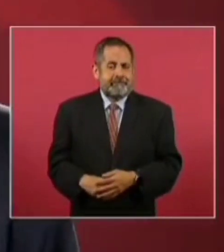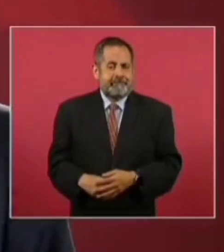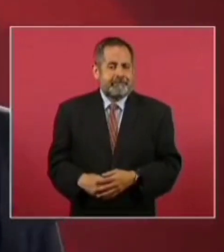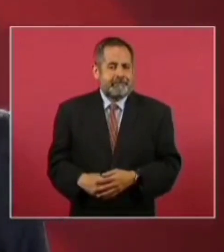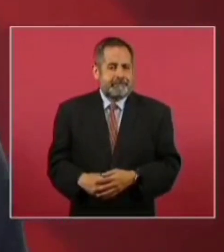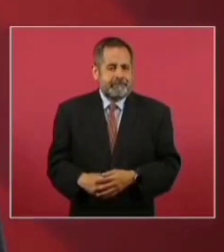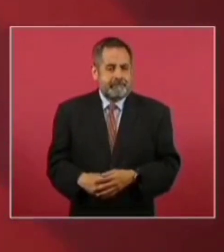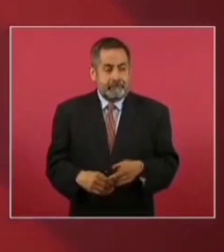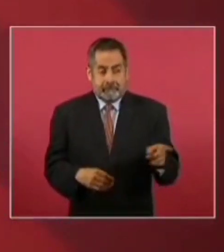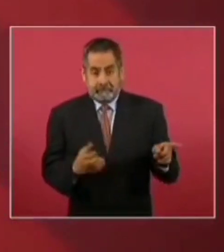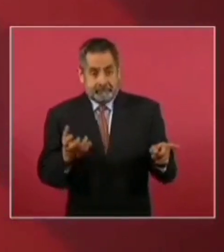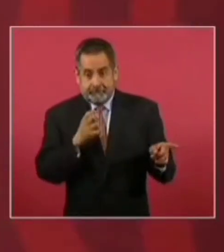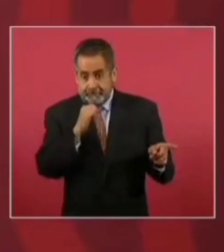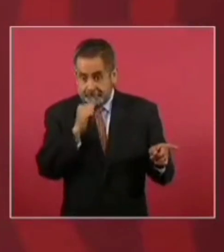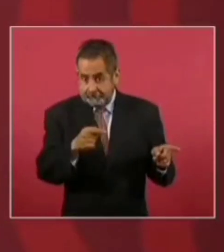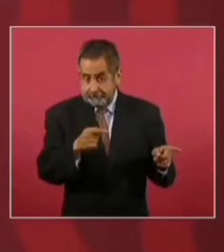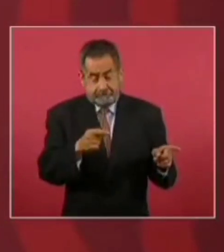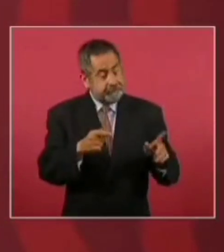Si no lo hace,